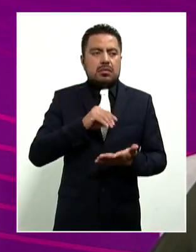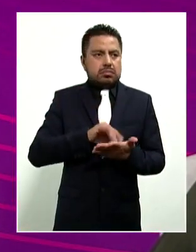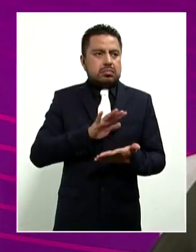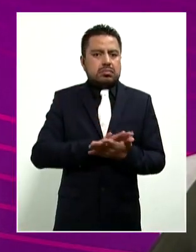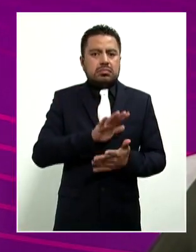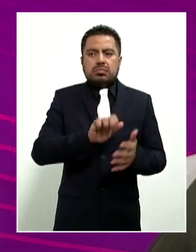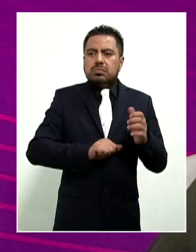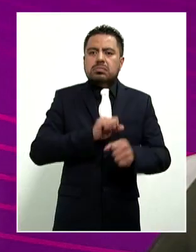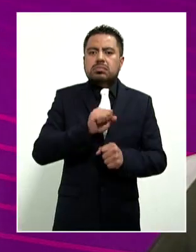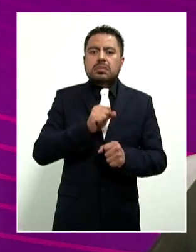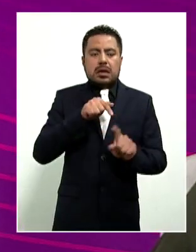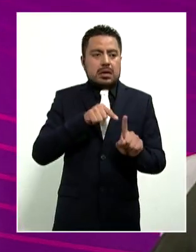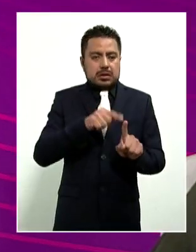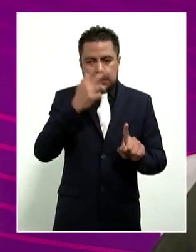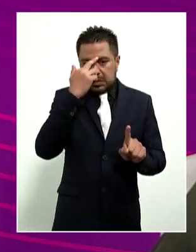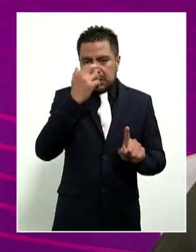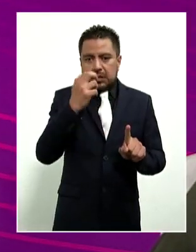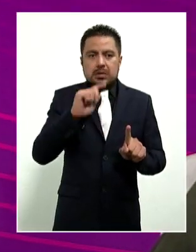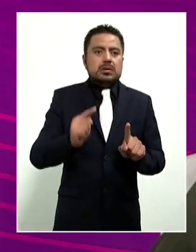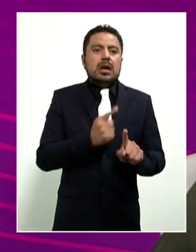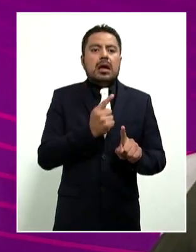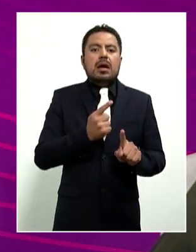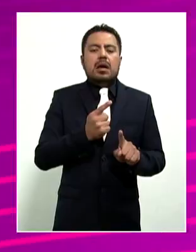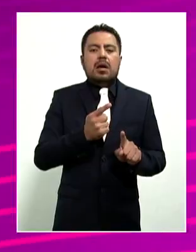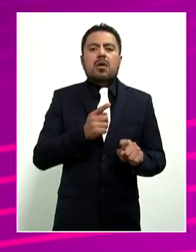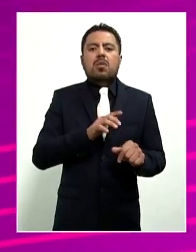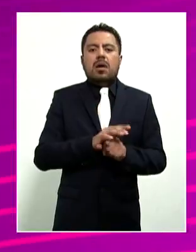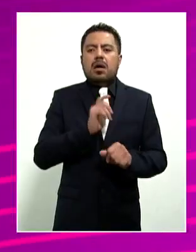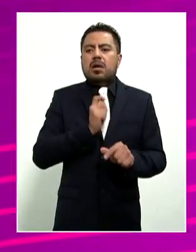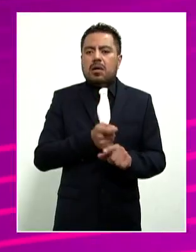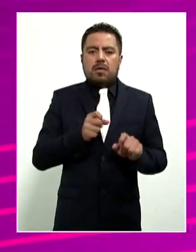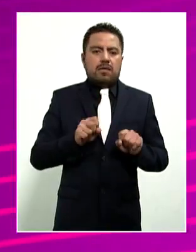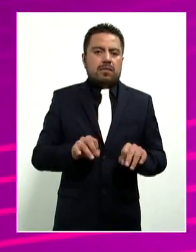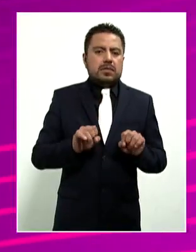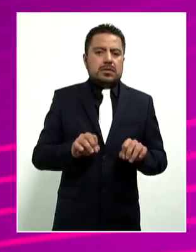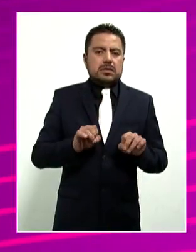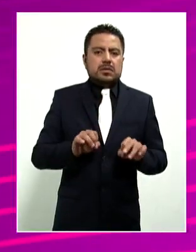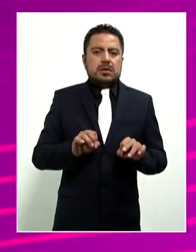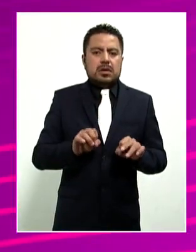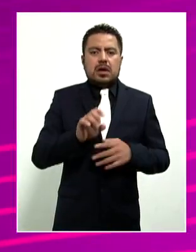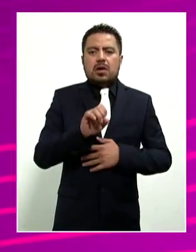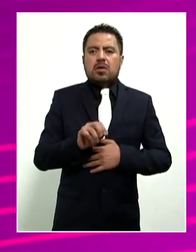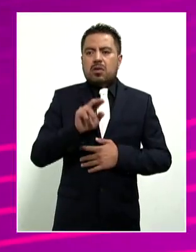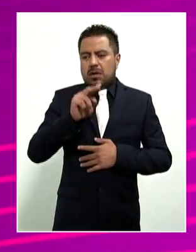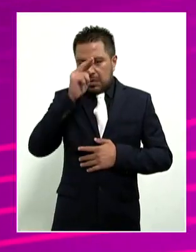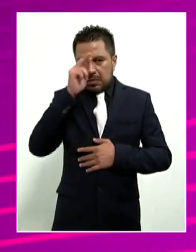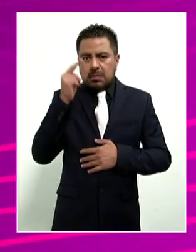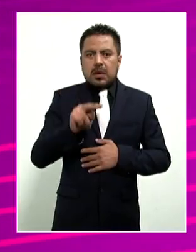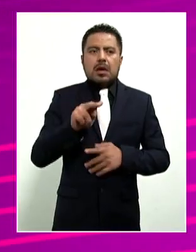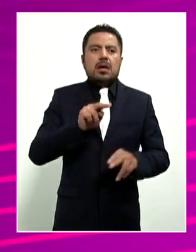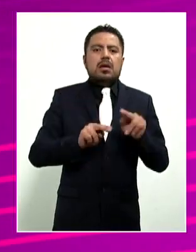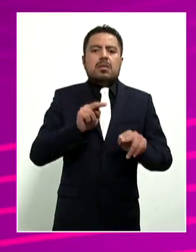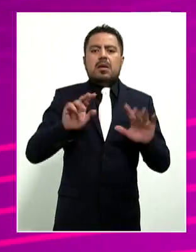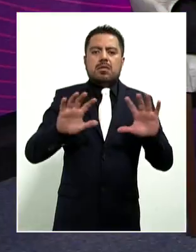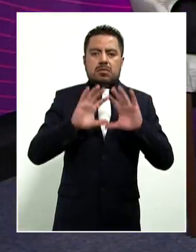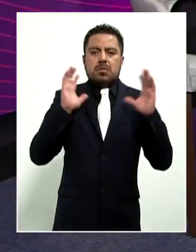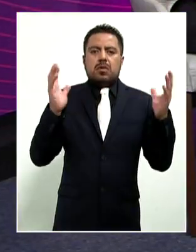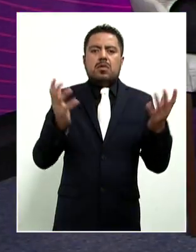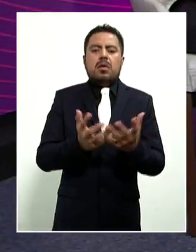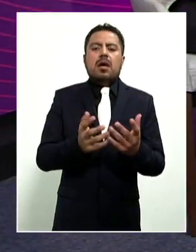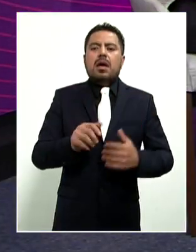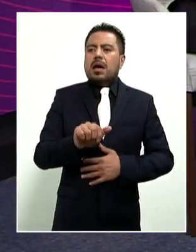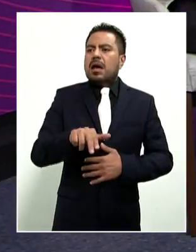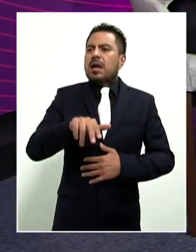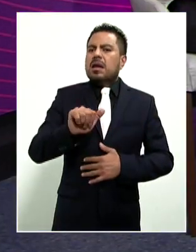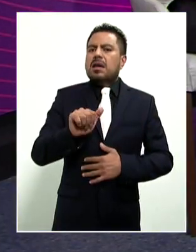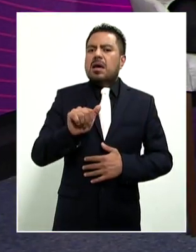cuenta y bueno, es la razón de ser de la oficina del ACNUR en México y a nivel global. Ana,